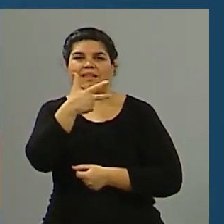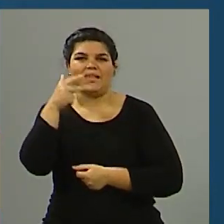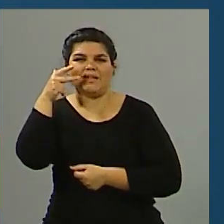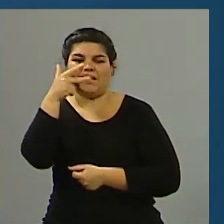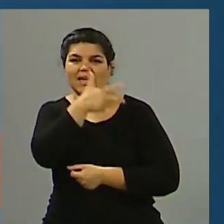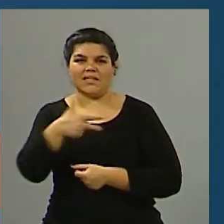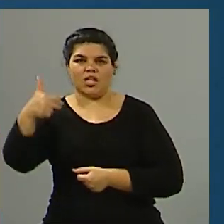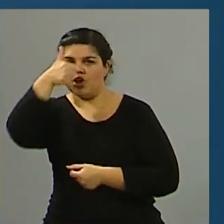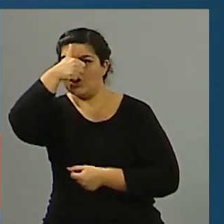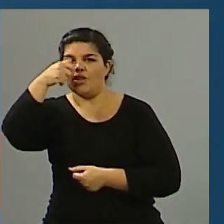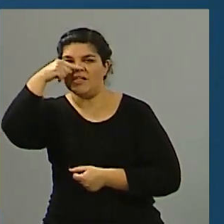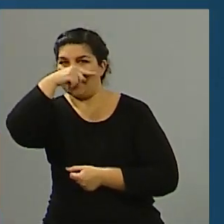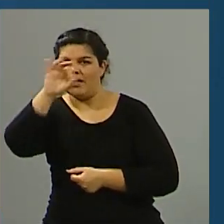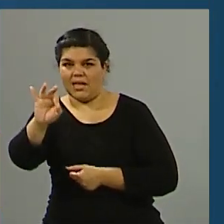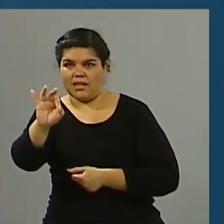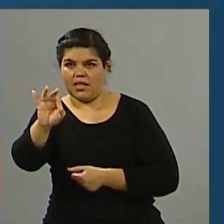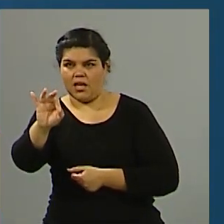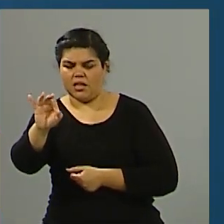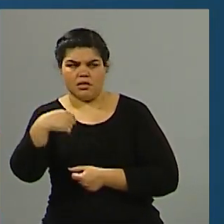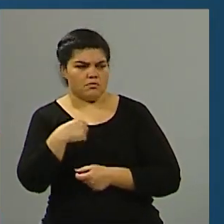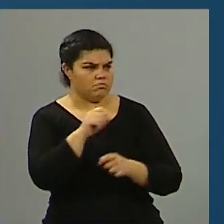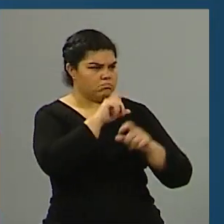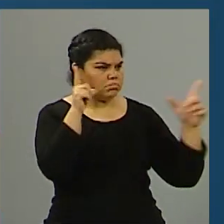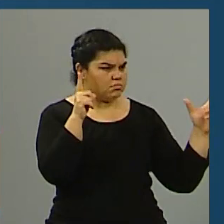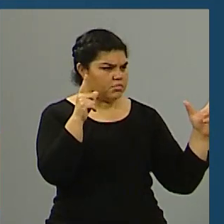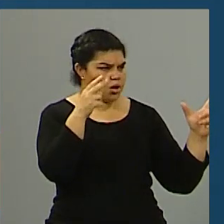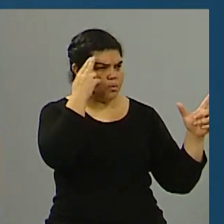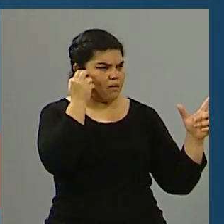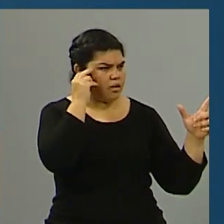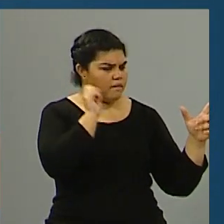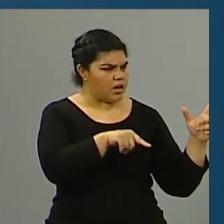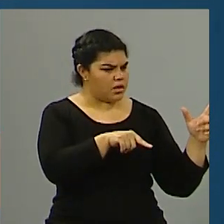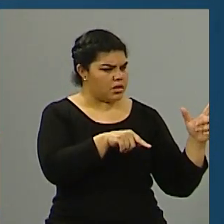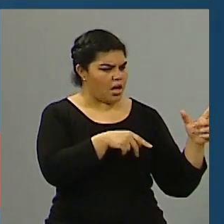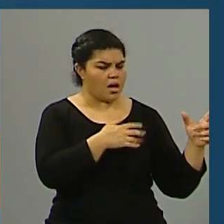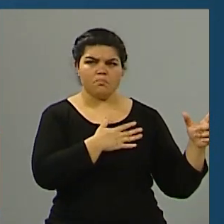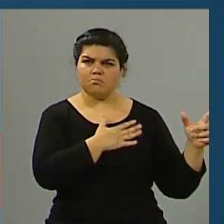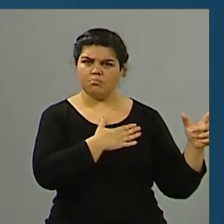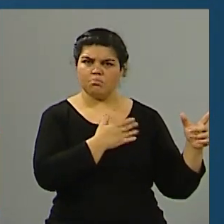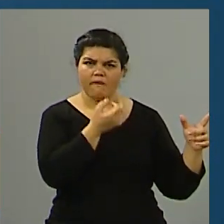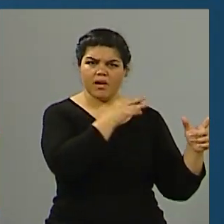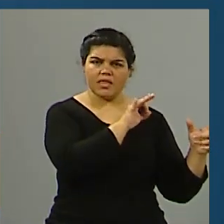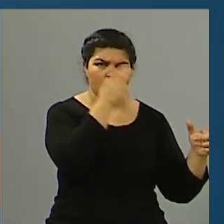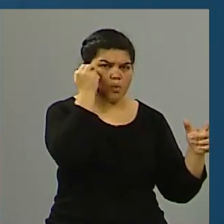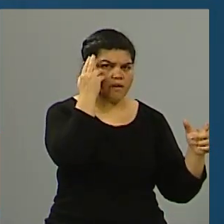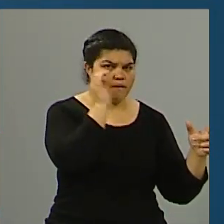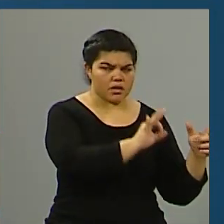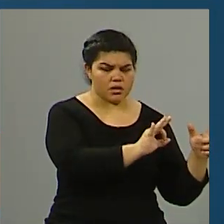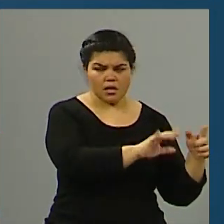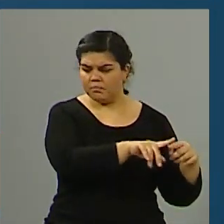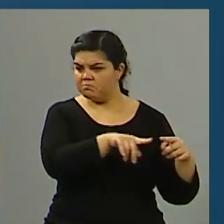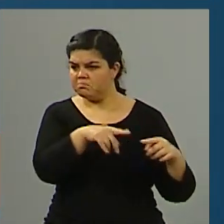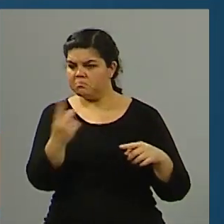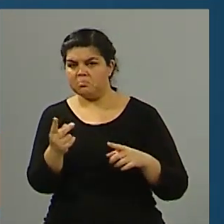verdad que me sorprendió porque yo lo vendía a 9.90. Obviamente no lo compré. A los 2 días voy a otro mayorista y